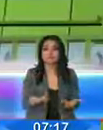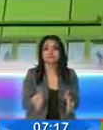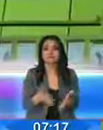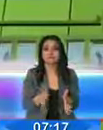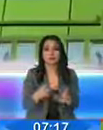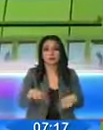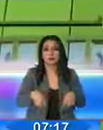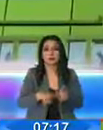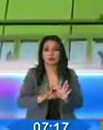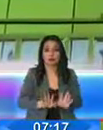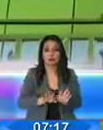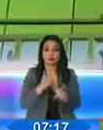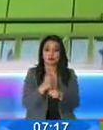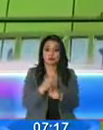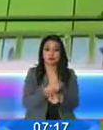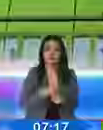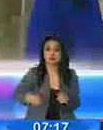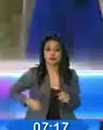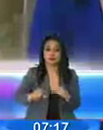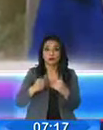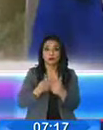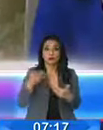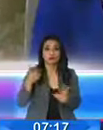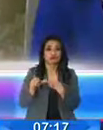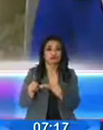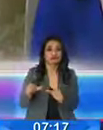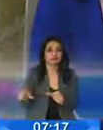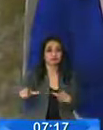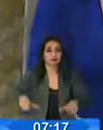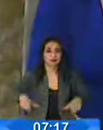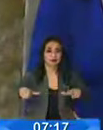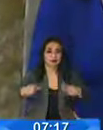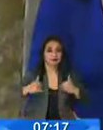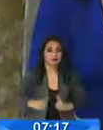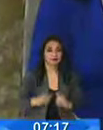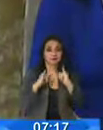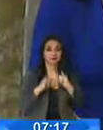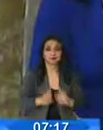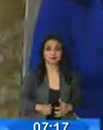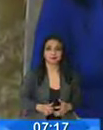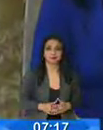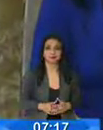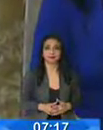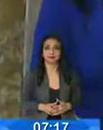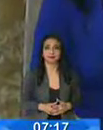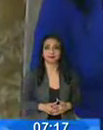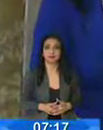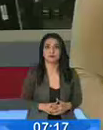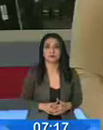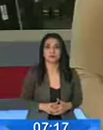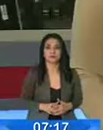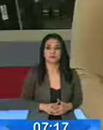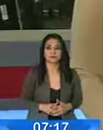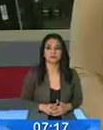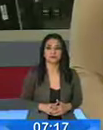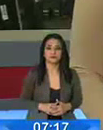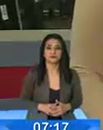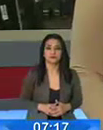la presidencia del partido de gobierno permanece en manos de Lenín Moreno, informó Javier Gallo.